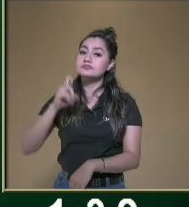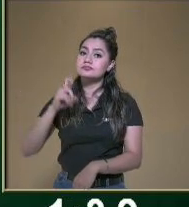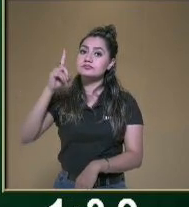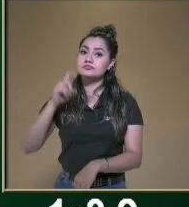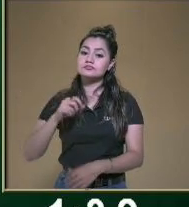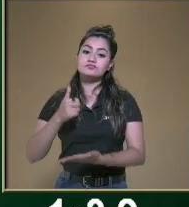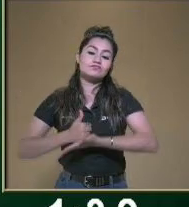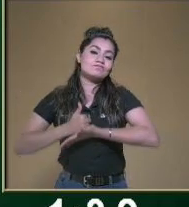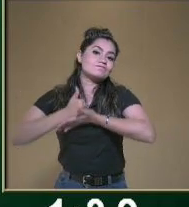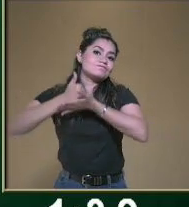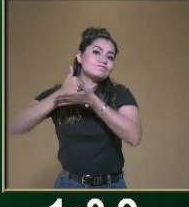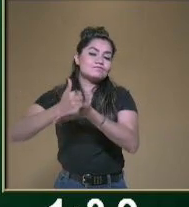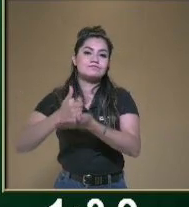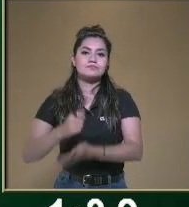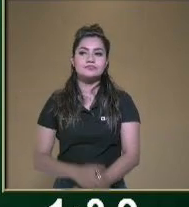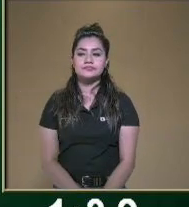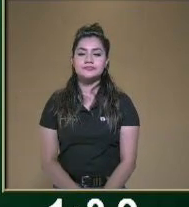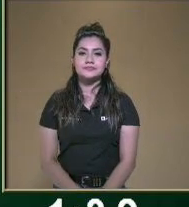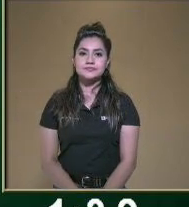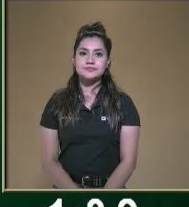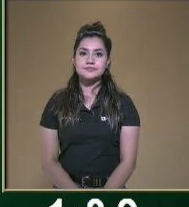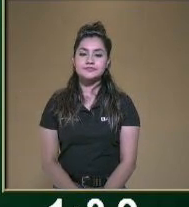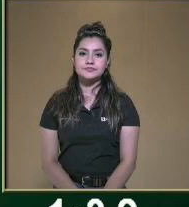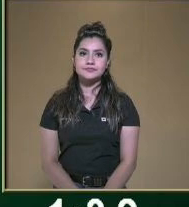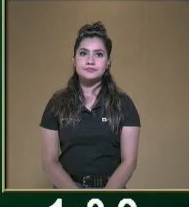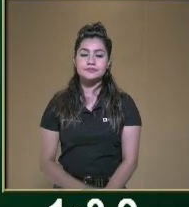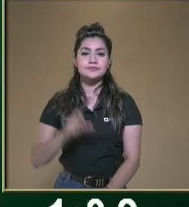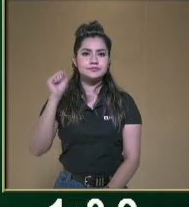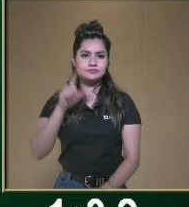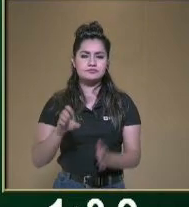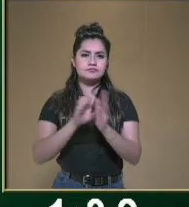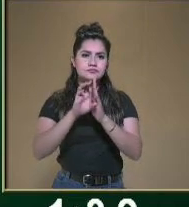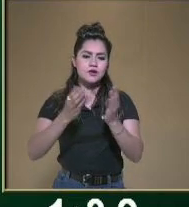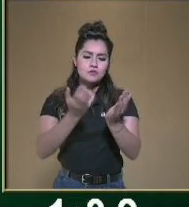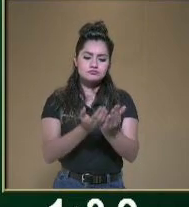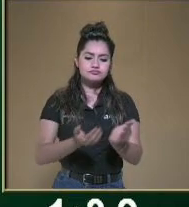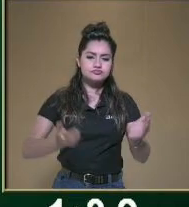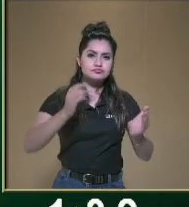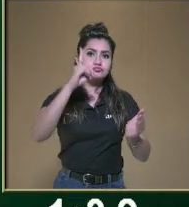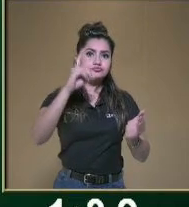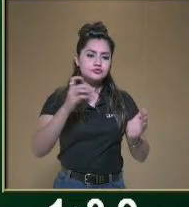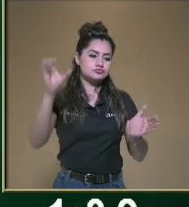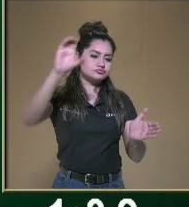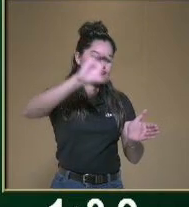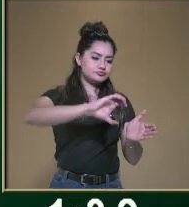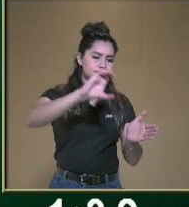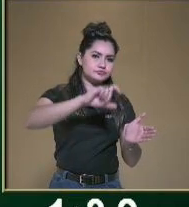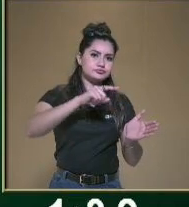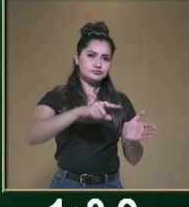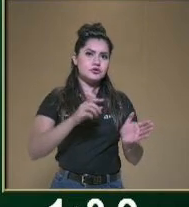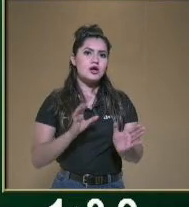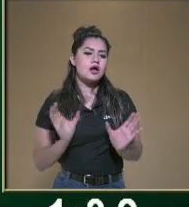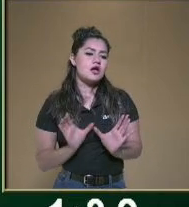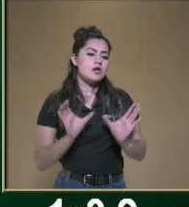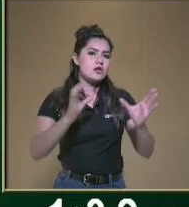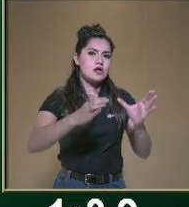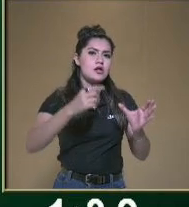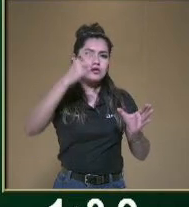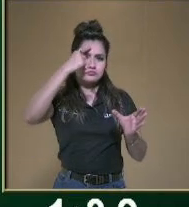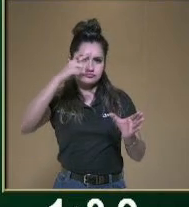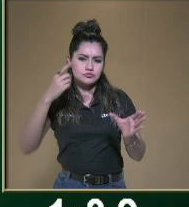una plena salud y energía. Aquí, pues que la vasija donde tiene su agua, que esté a su alcance, que tenga un fácil